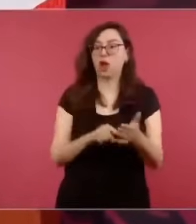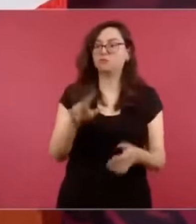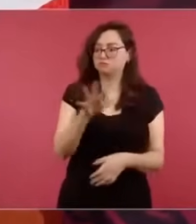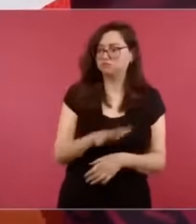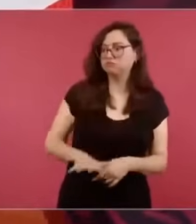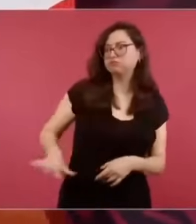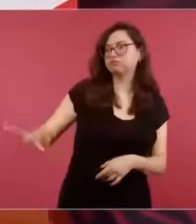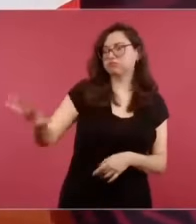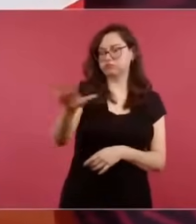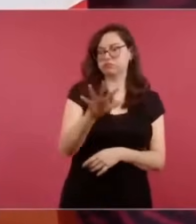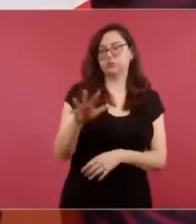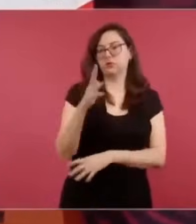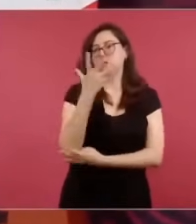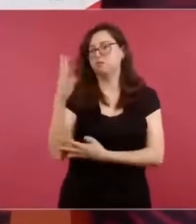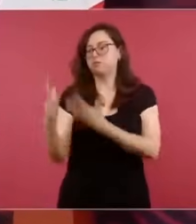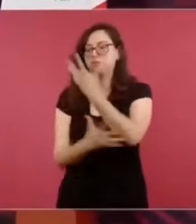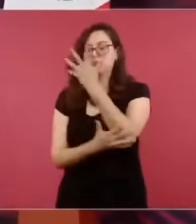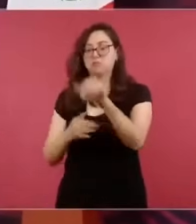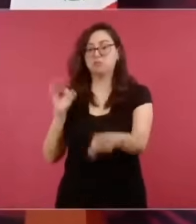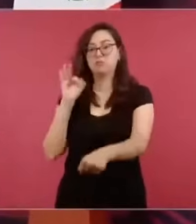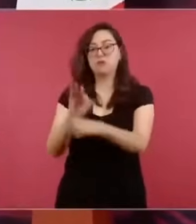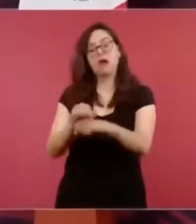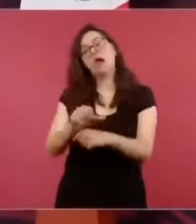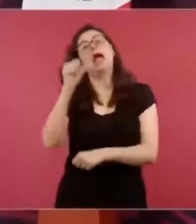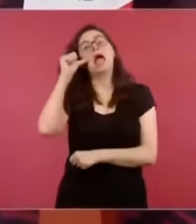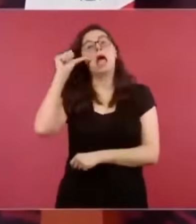porque eso es futuro,